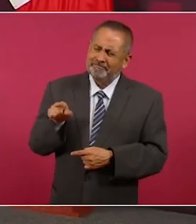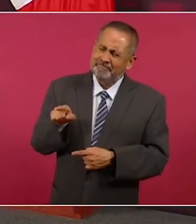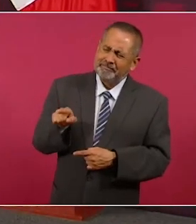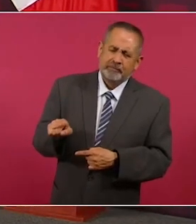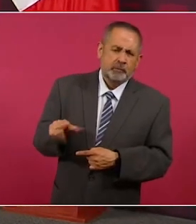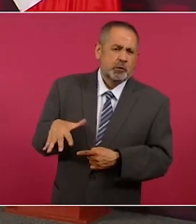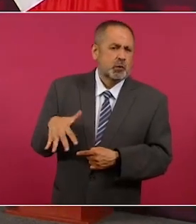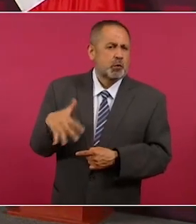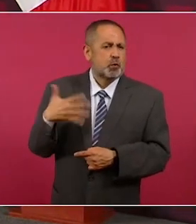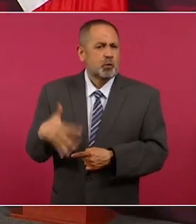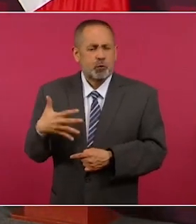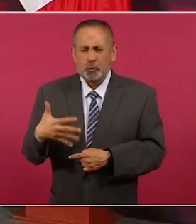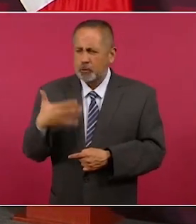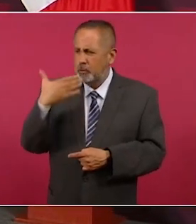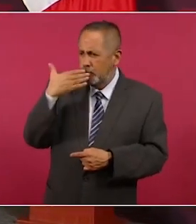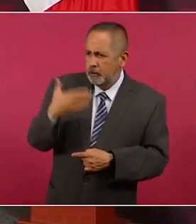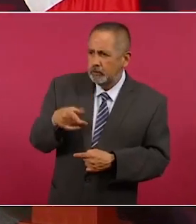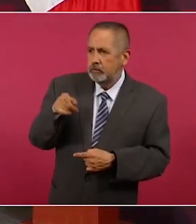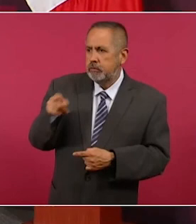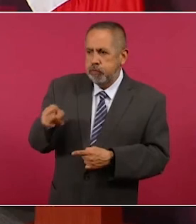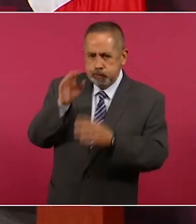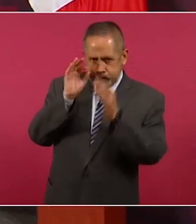bastante bien como